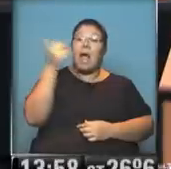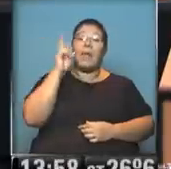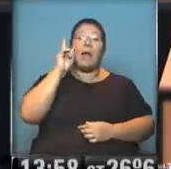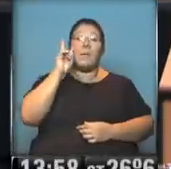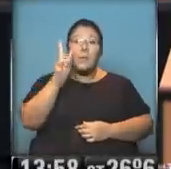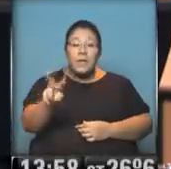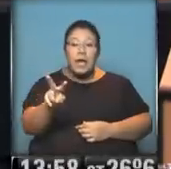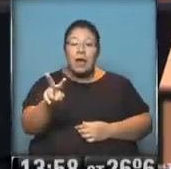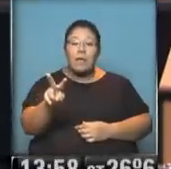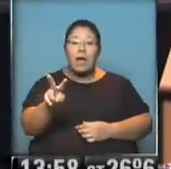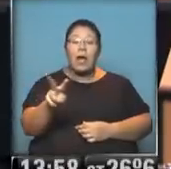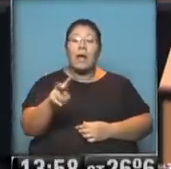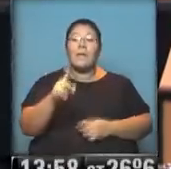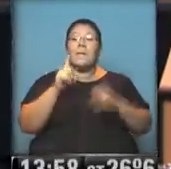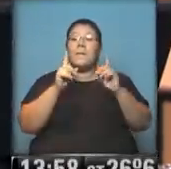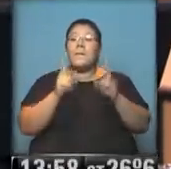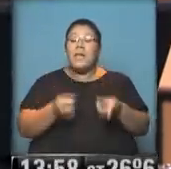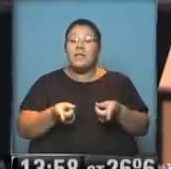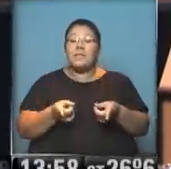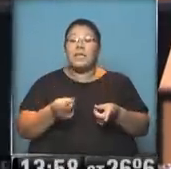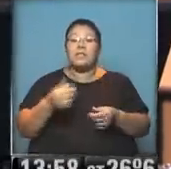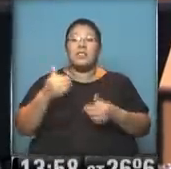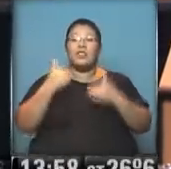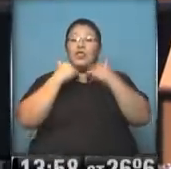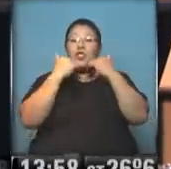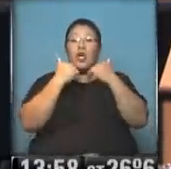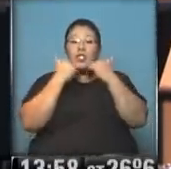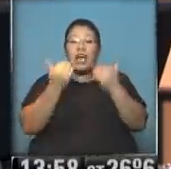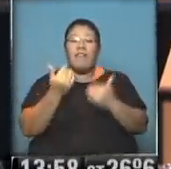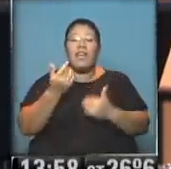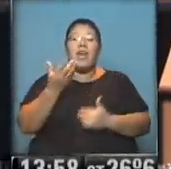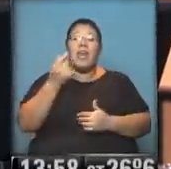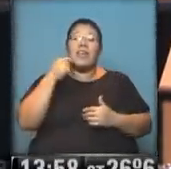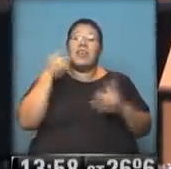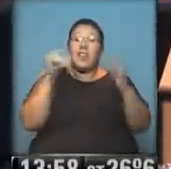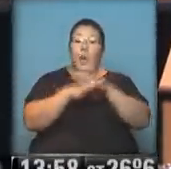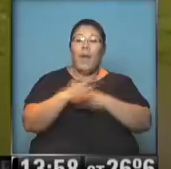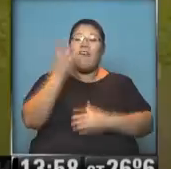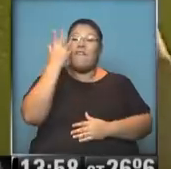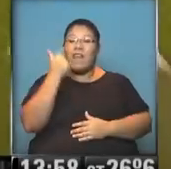que mientras no sepa perfecto francés, no va a mirar a la cara a los periodistas. Disfrutémoslo.